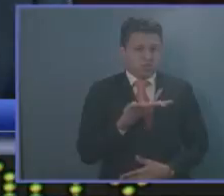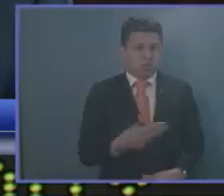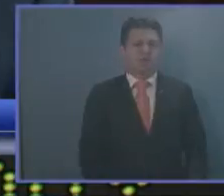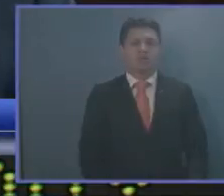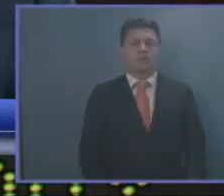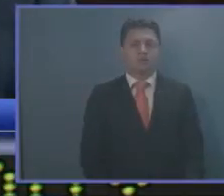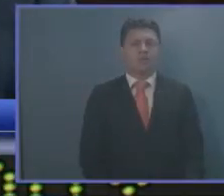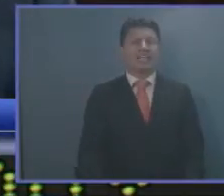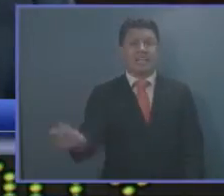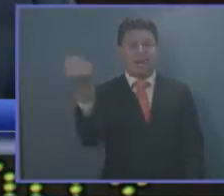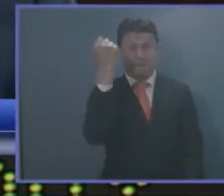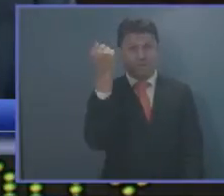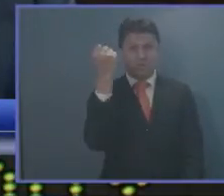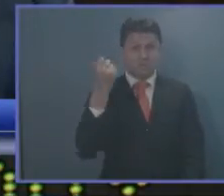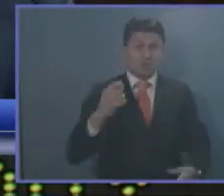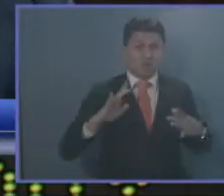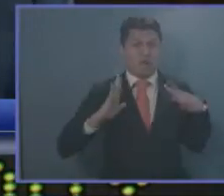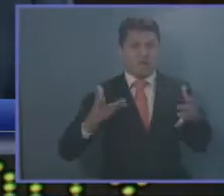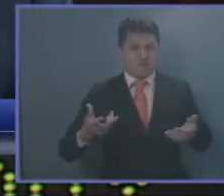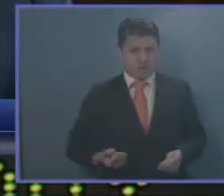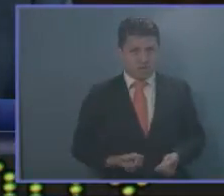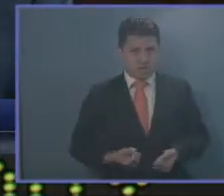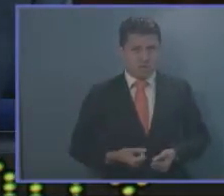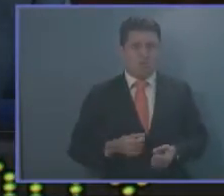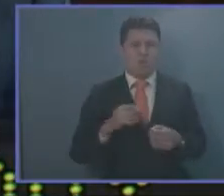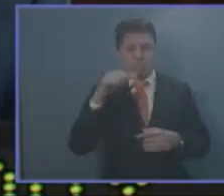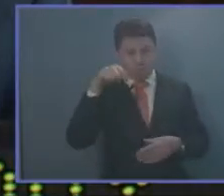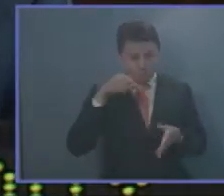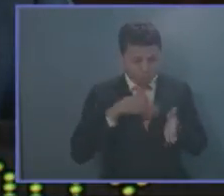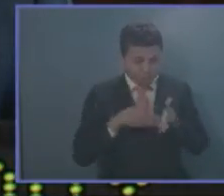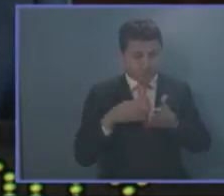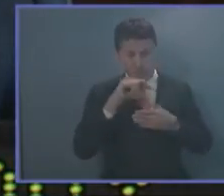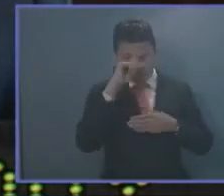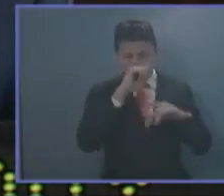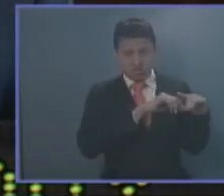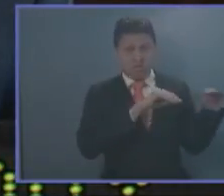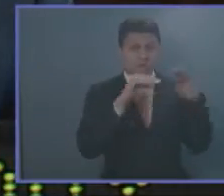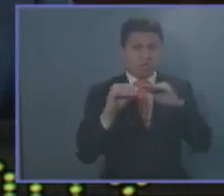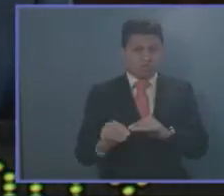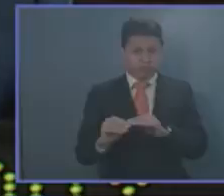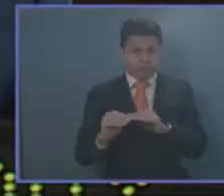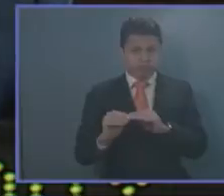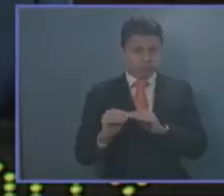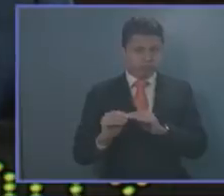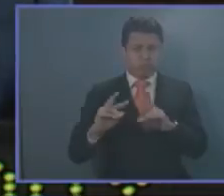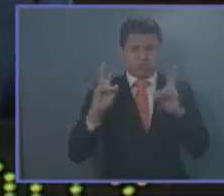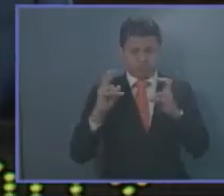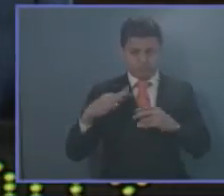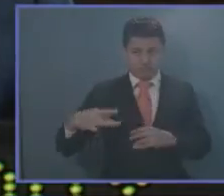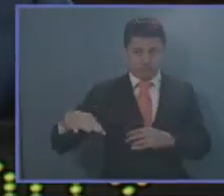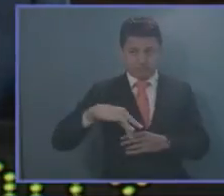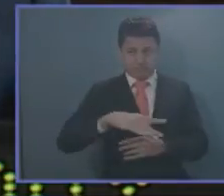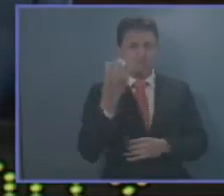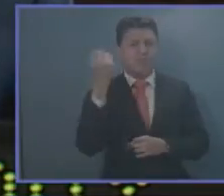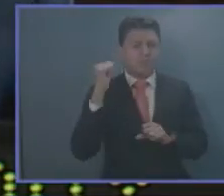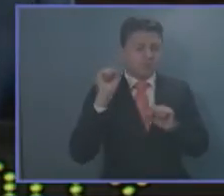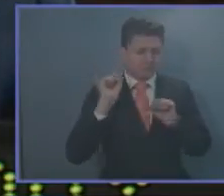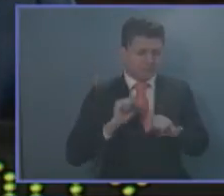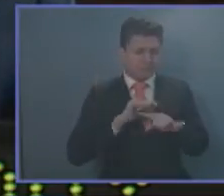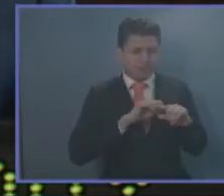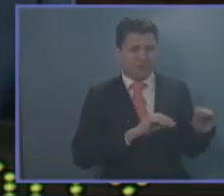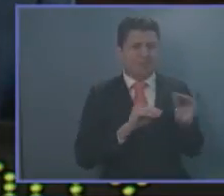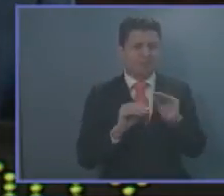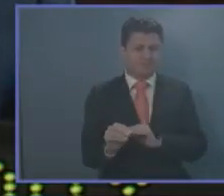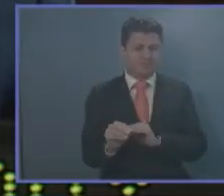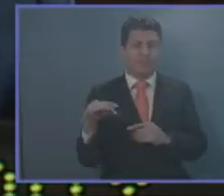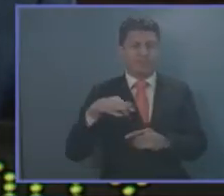el Ejecutivo realice programas y proyectos encaminados a proteger nuestras principales cuencas hidrográficas, el río